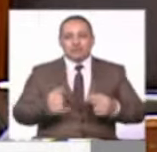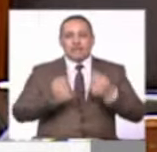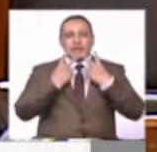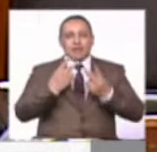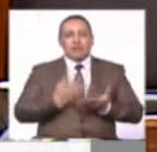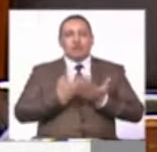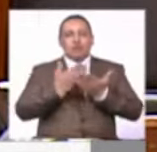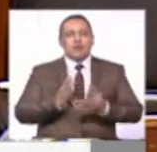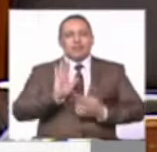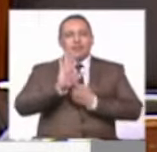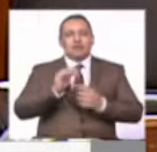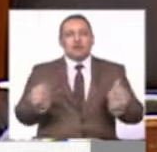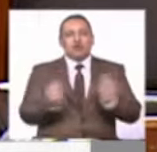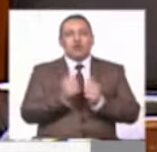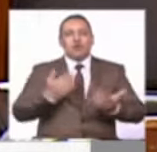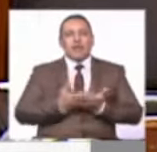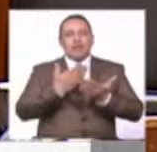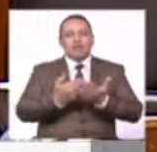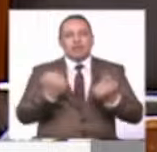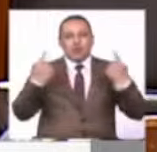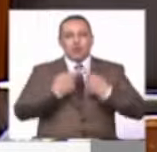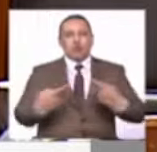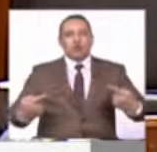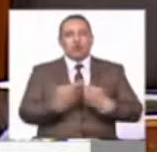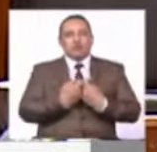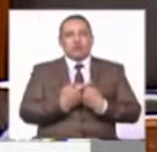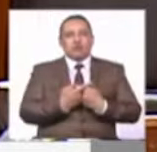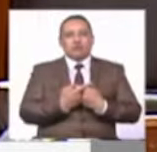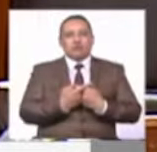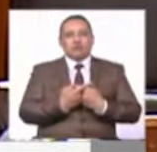aplicación del argumento a contrario